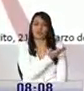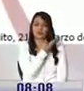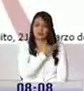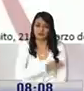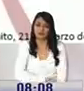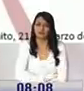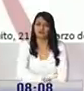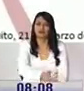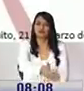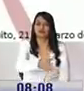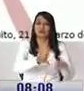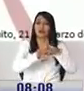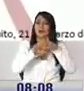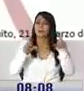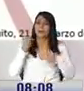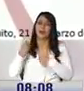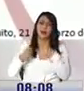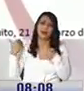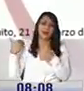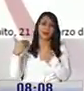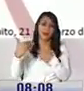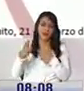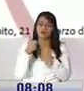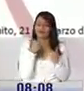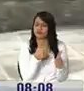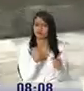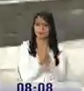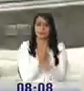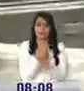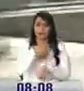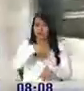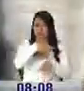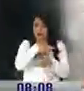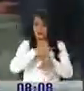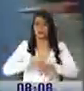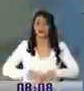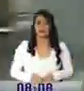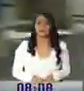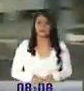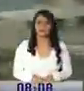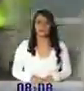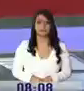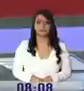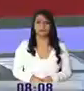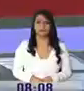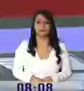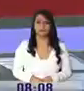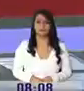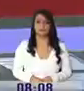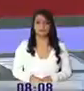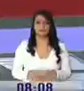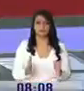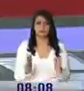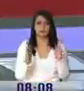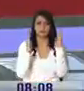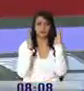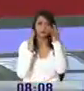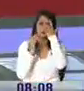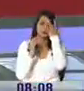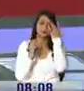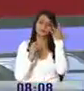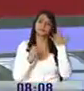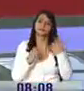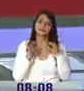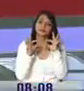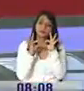que la empresa ha al calzado con trabajo profesional informo Javier gallo presta mucha atención a esto las redes sociales